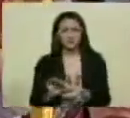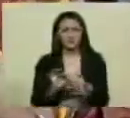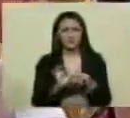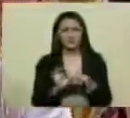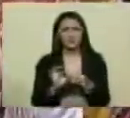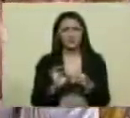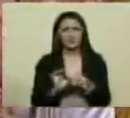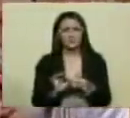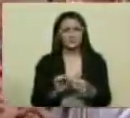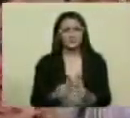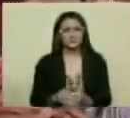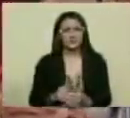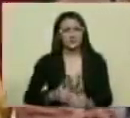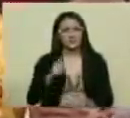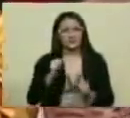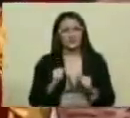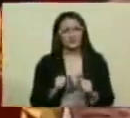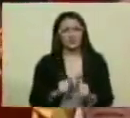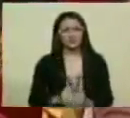que nunca.